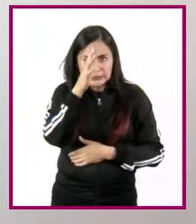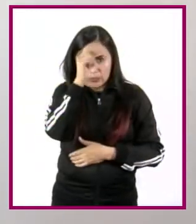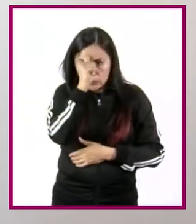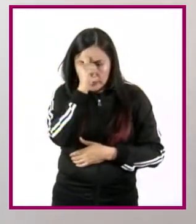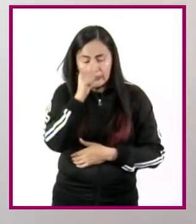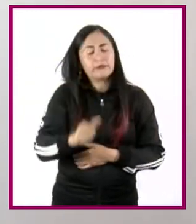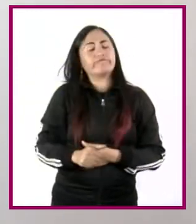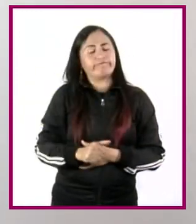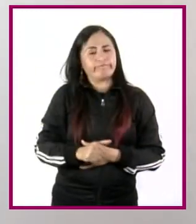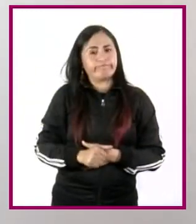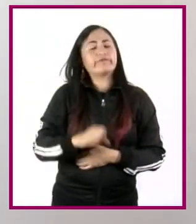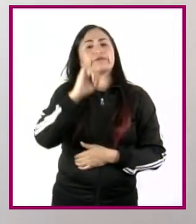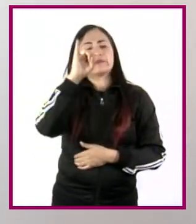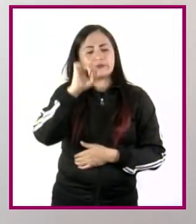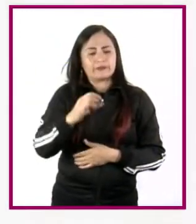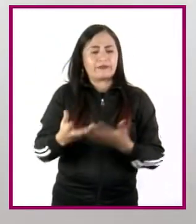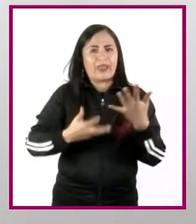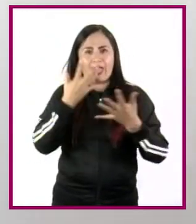sea...